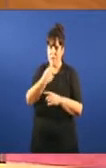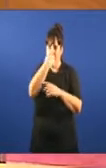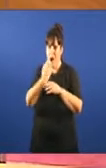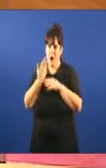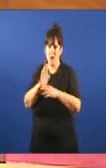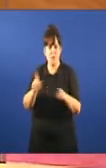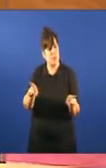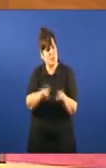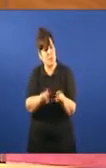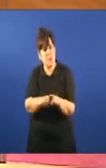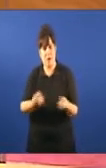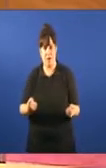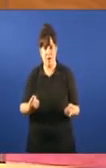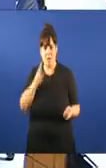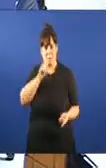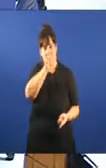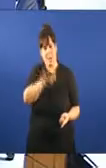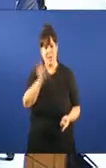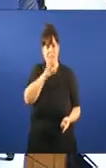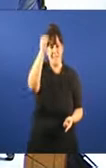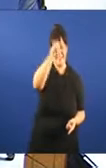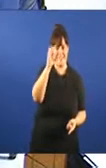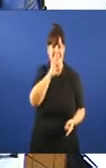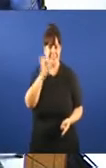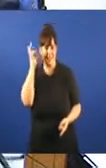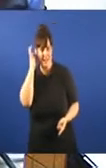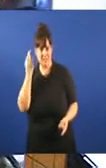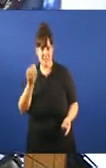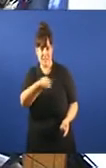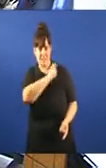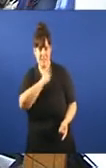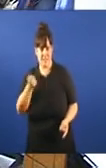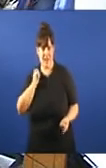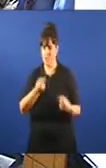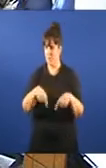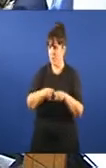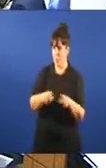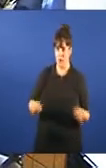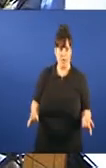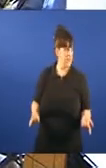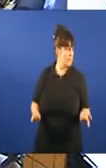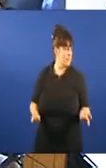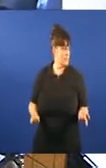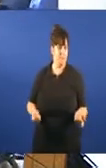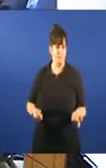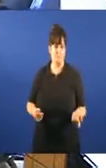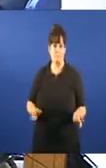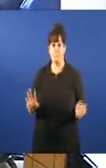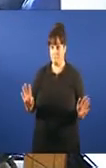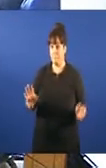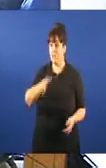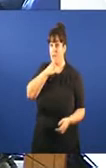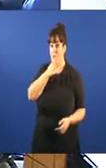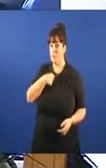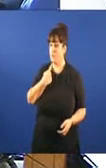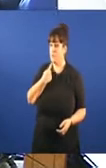raíces. Compórtanse como aqueles negreiros. Pero o galego, señor Feijóo, non é só